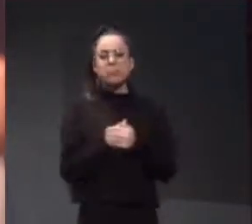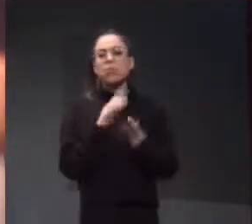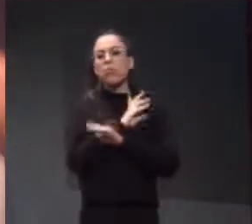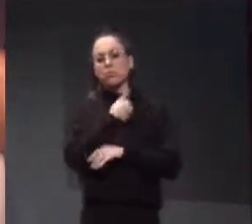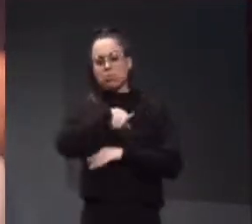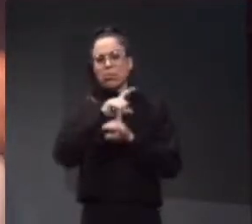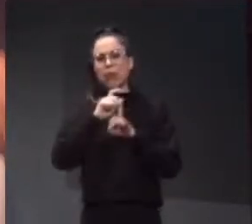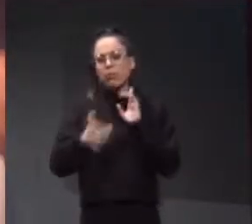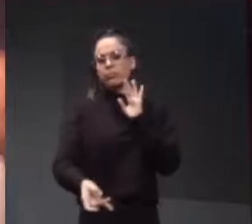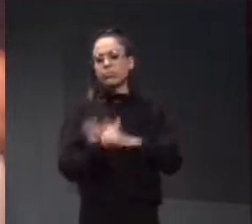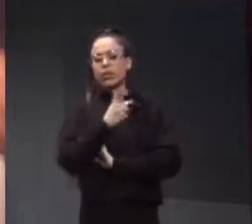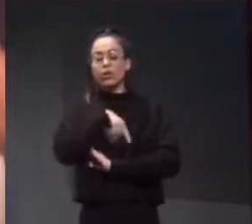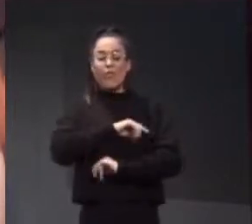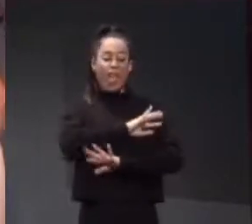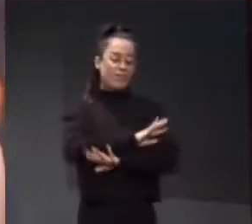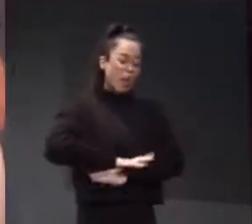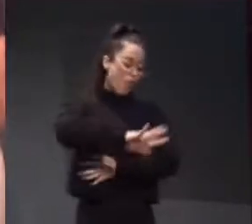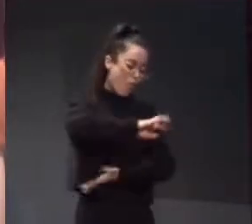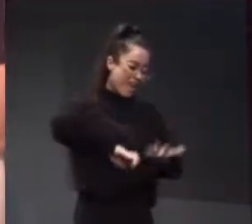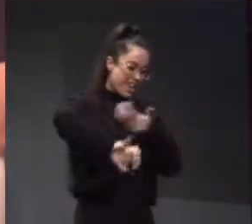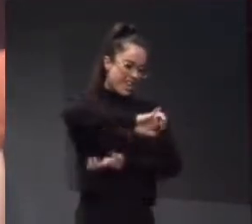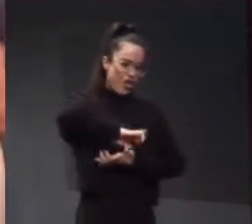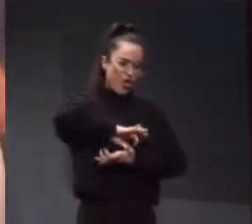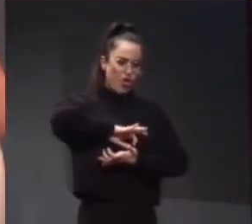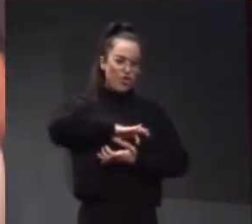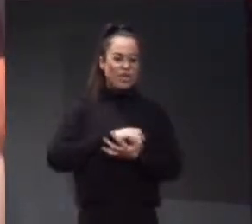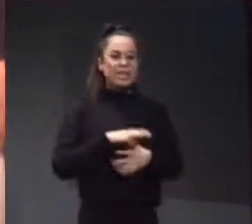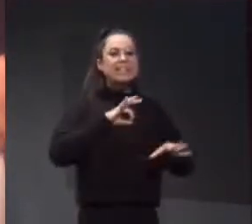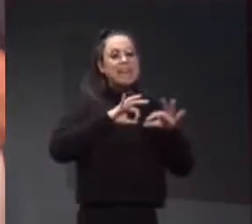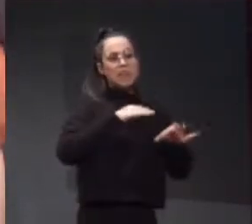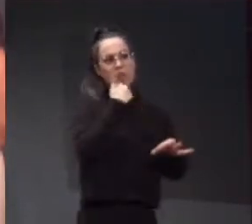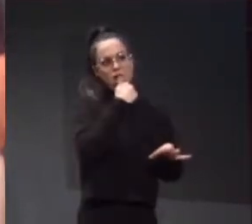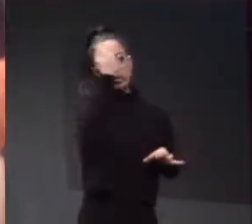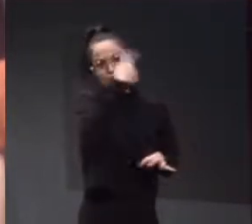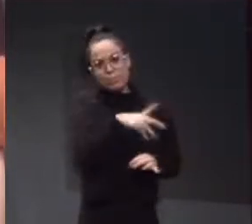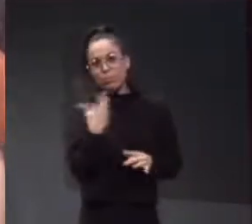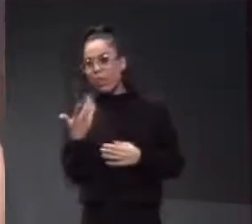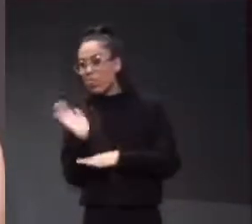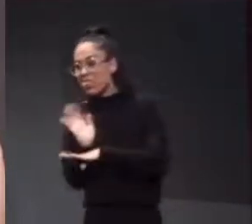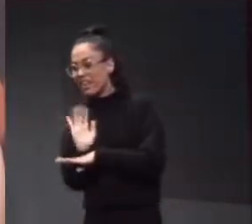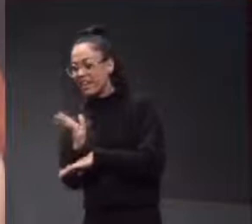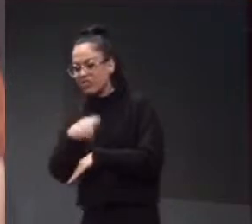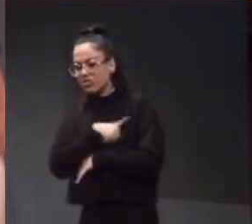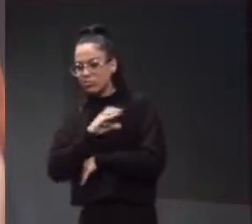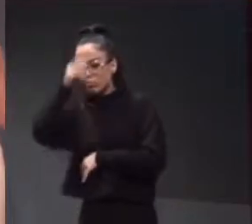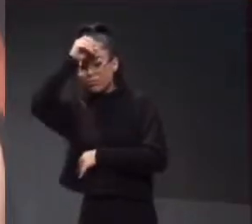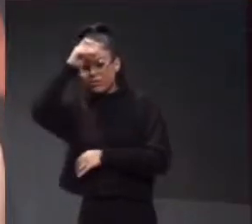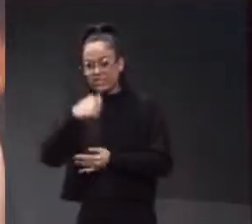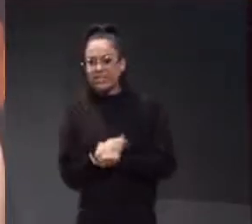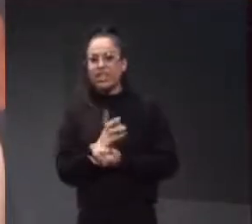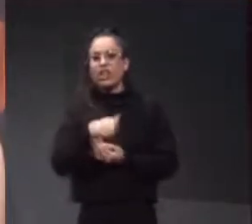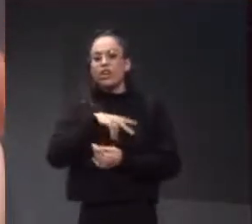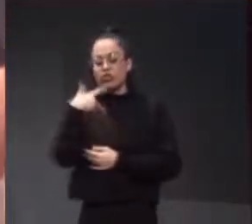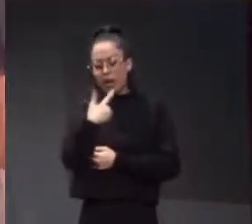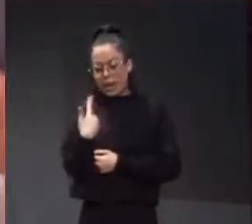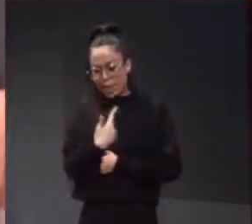cuando metimos en un lío porque de teatro algo se sabía pero de cine poquito entonces de que se grabó a poder esa